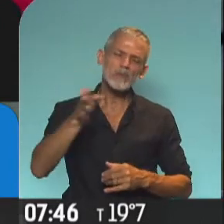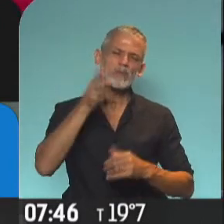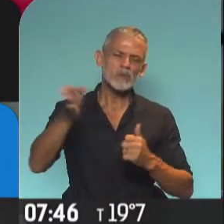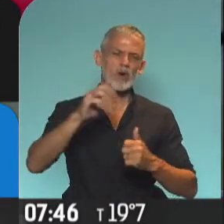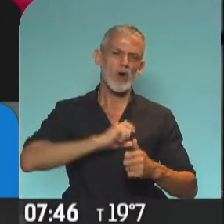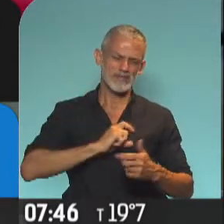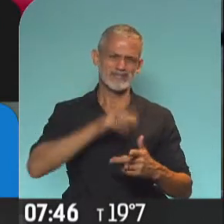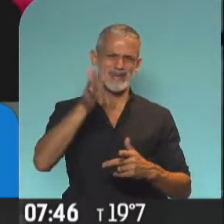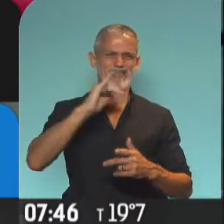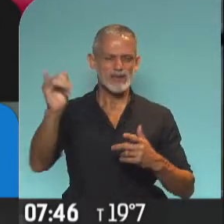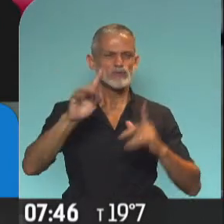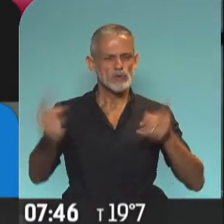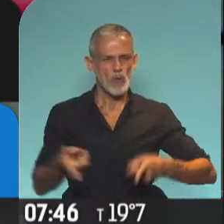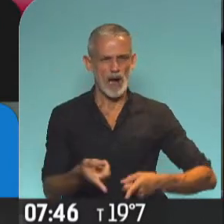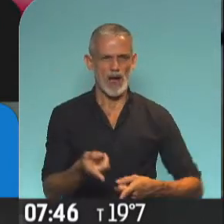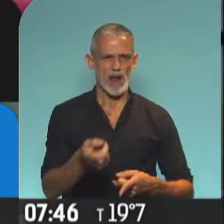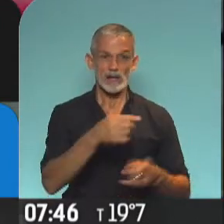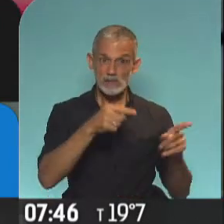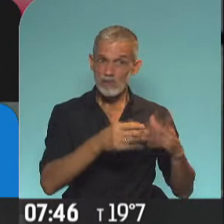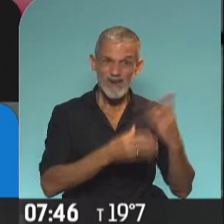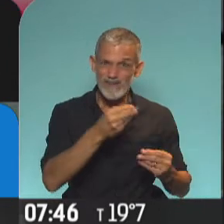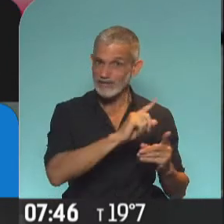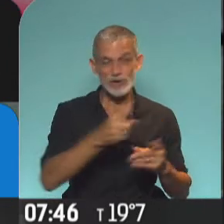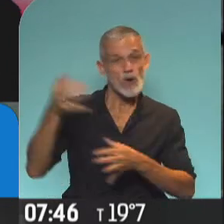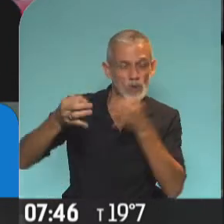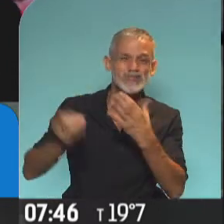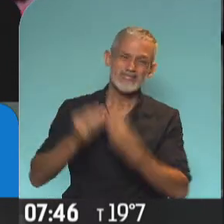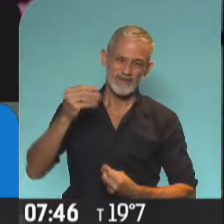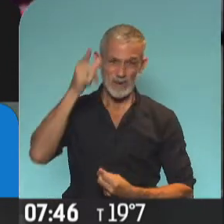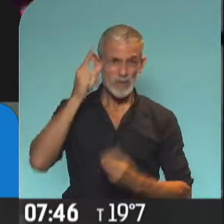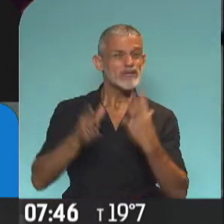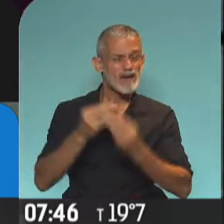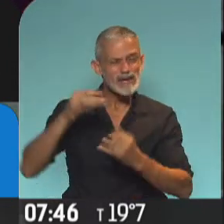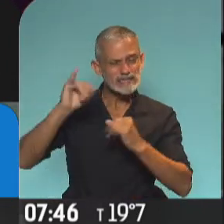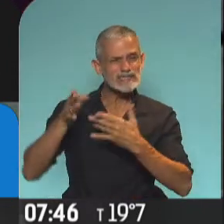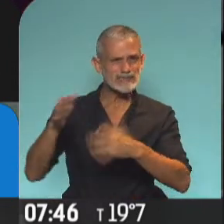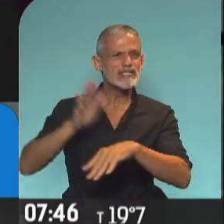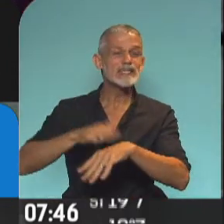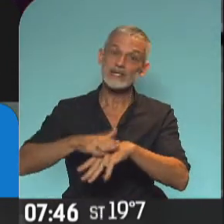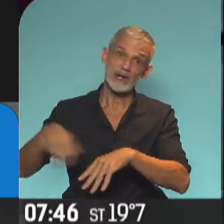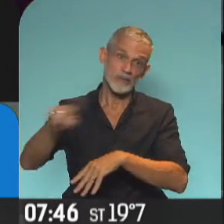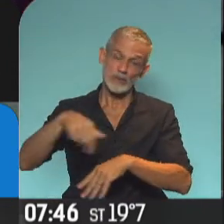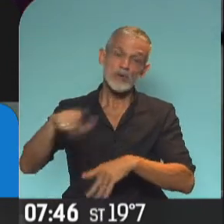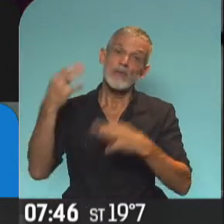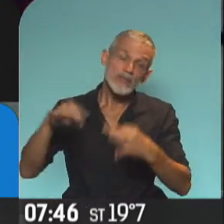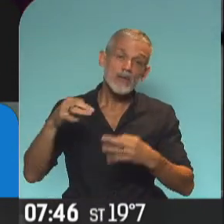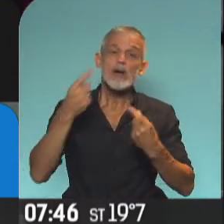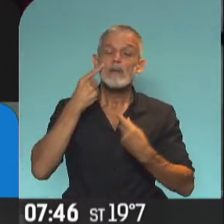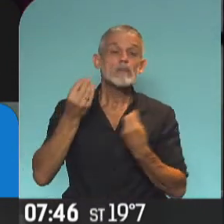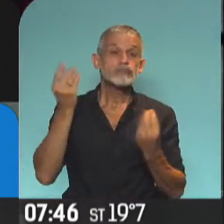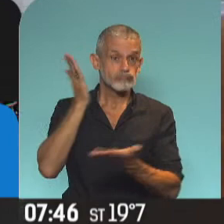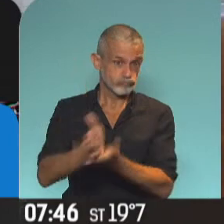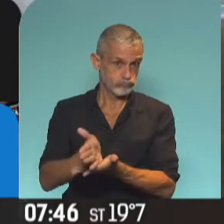víctimas quienes de alguna vez están fallando en soltar es el poder judicial y es la policía quienes son responsables y quienes deben rendir cuentas por eso